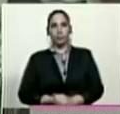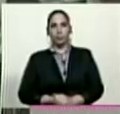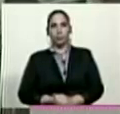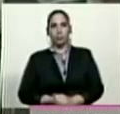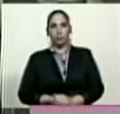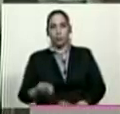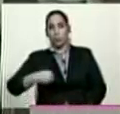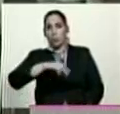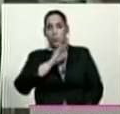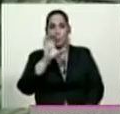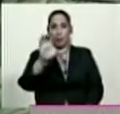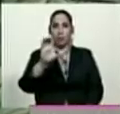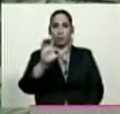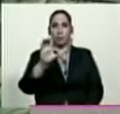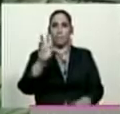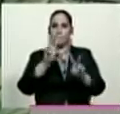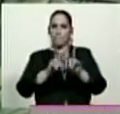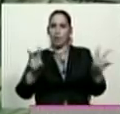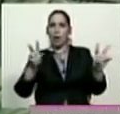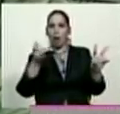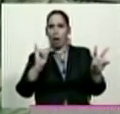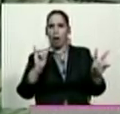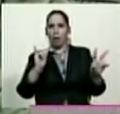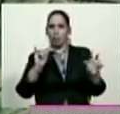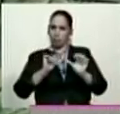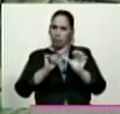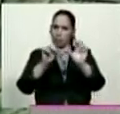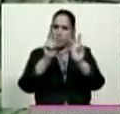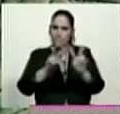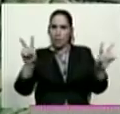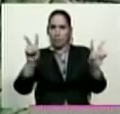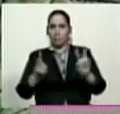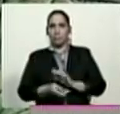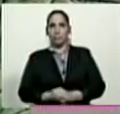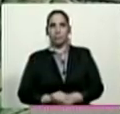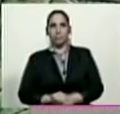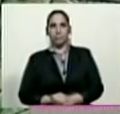Nuestro país está en paz y va a seguir en paz